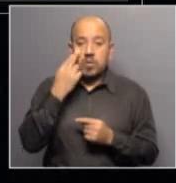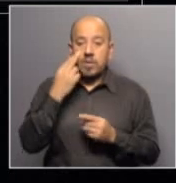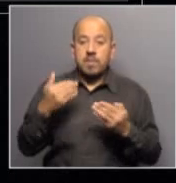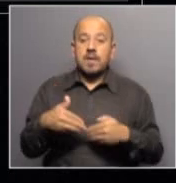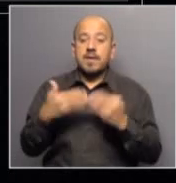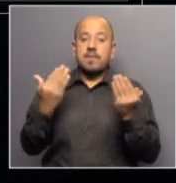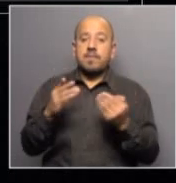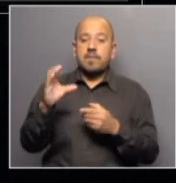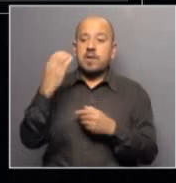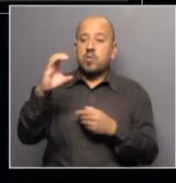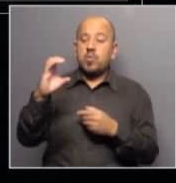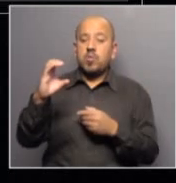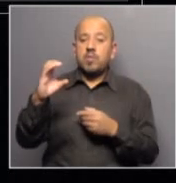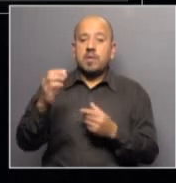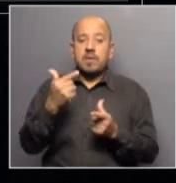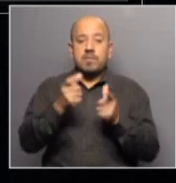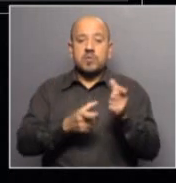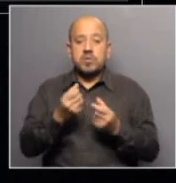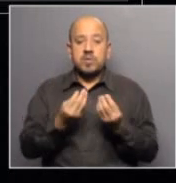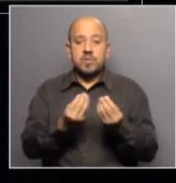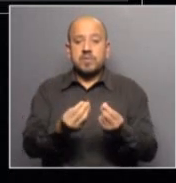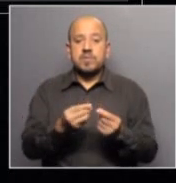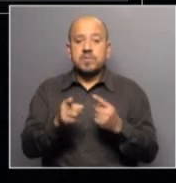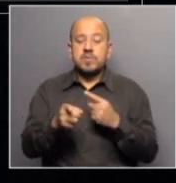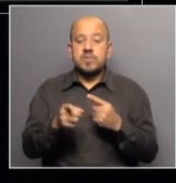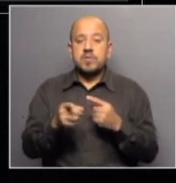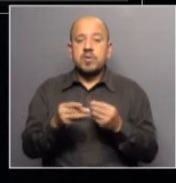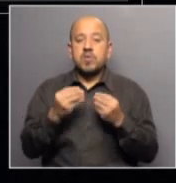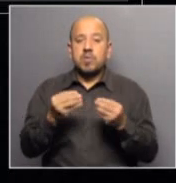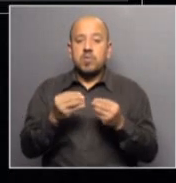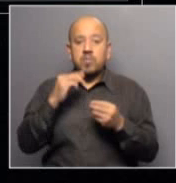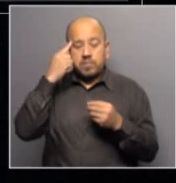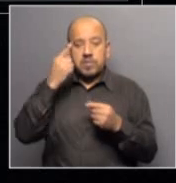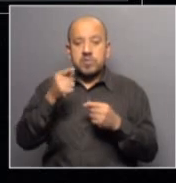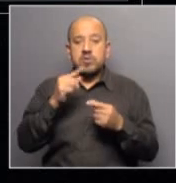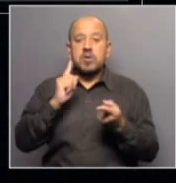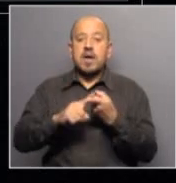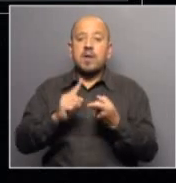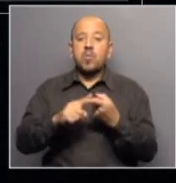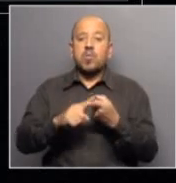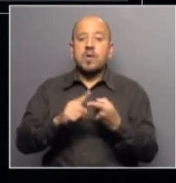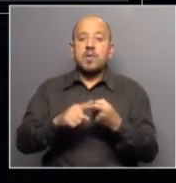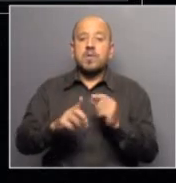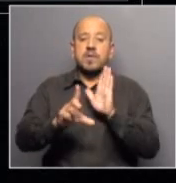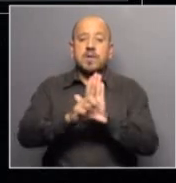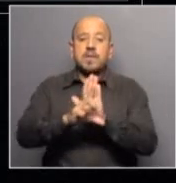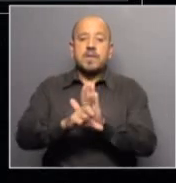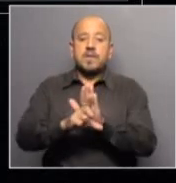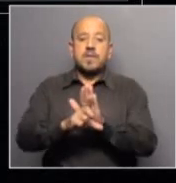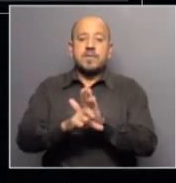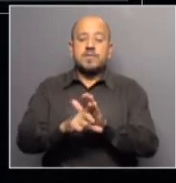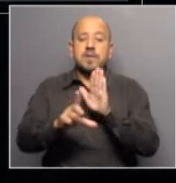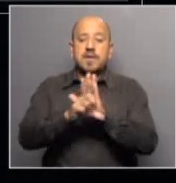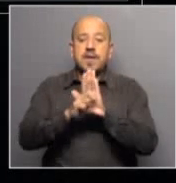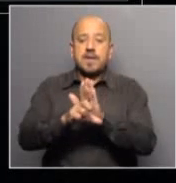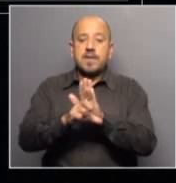para los clubes como los autocultivadores, que tiene que ver con la interpretación, o mejor dicho, con los acuerdos interpretativos de la ley. Desde que la ley